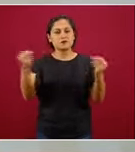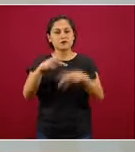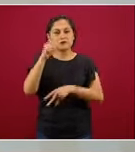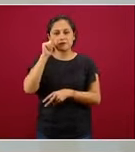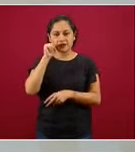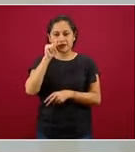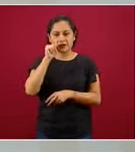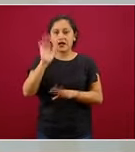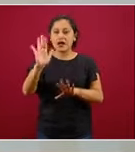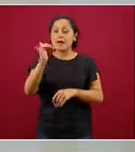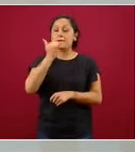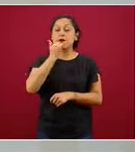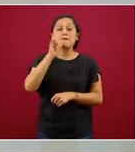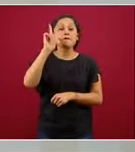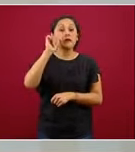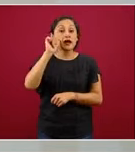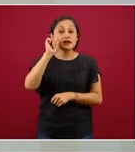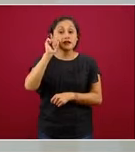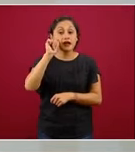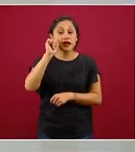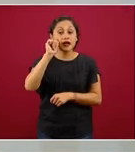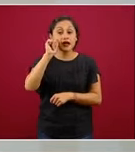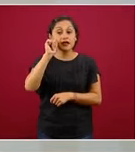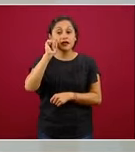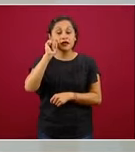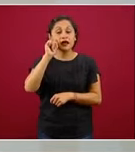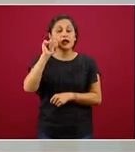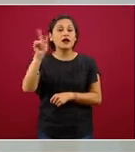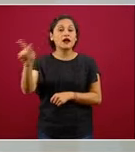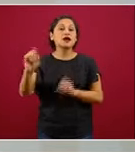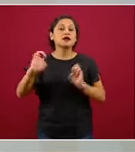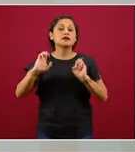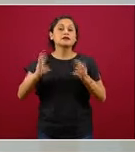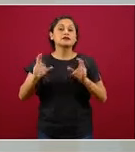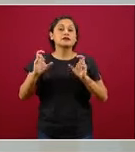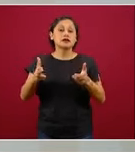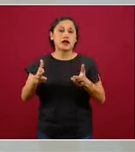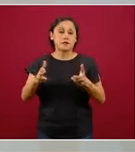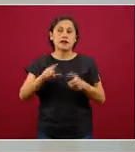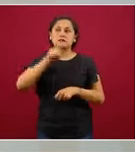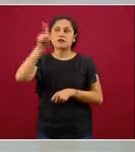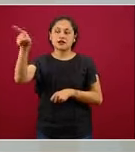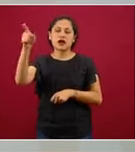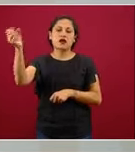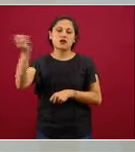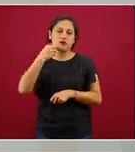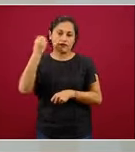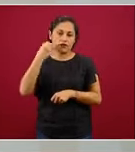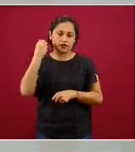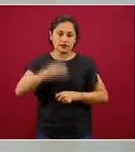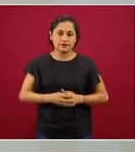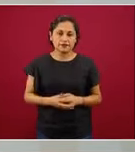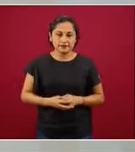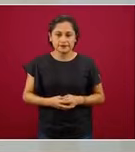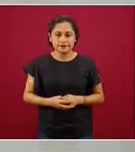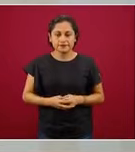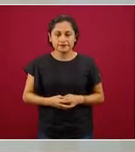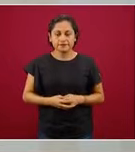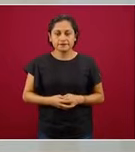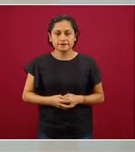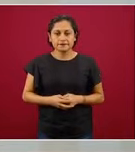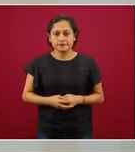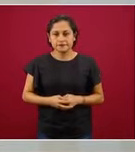viernes. Mañana viernes transmitiremos desde Tuxtla Gutiérrez, Chiapas. Mañana voy a ir para allá y